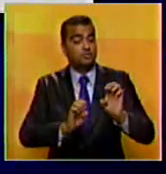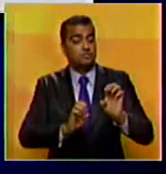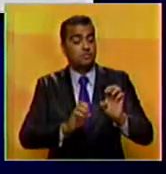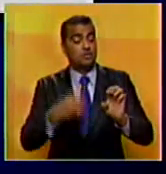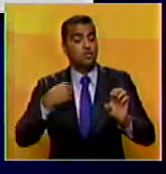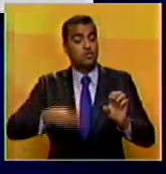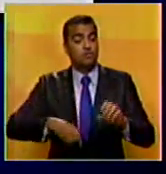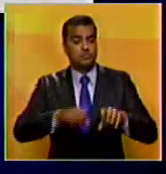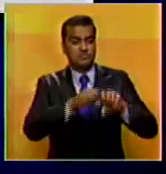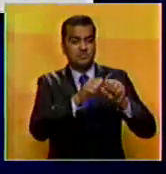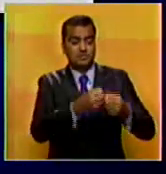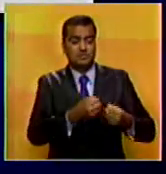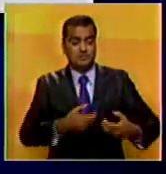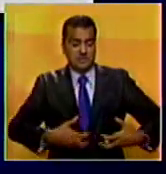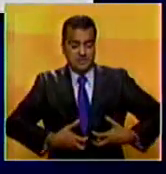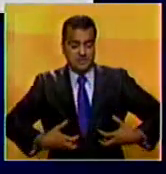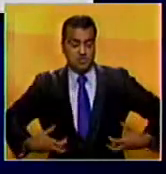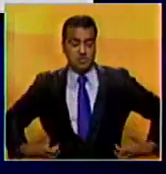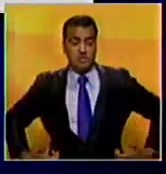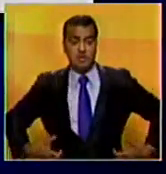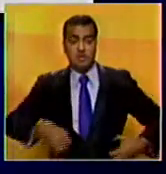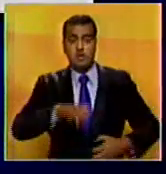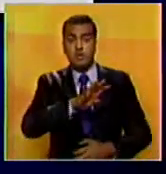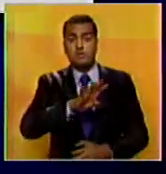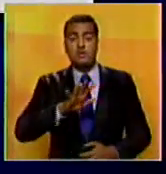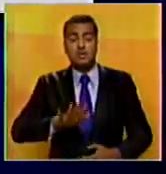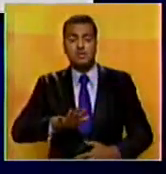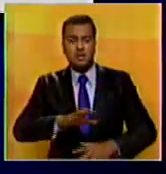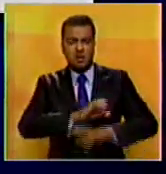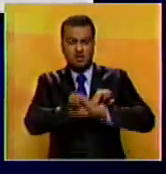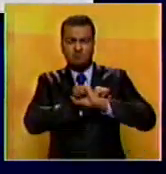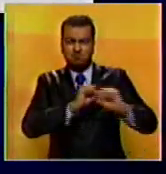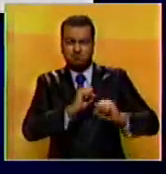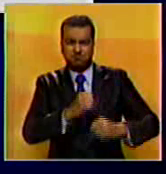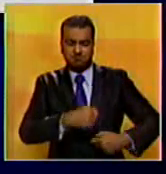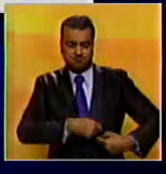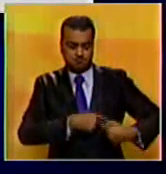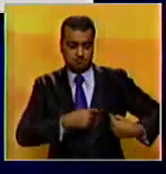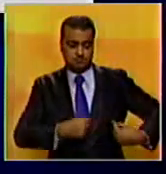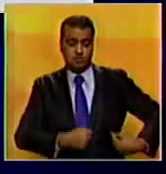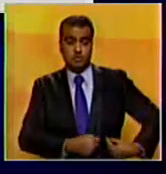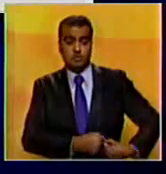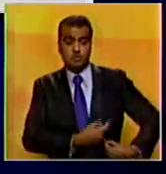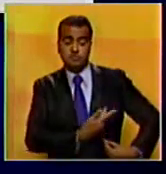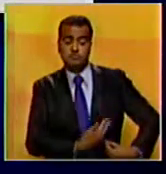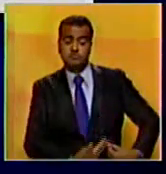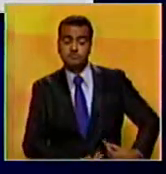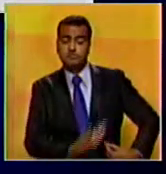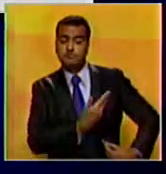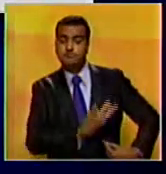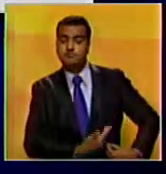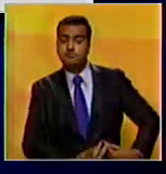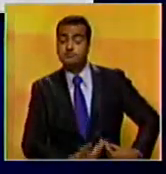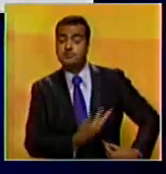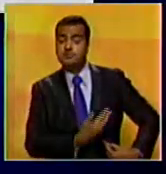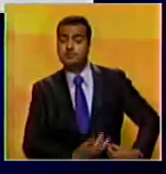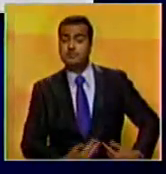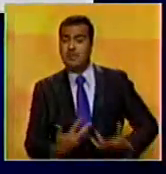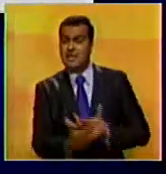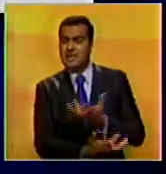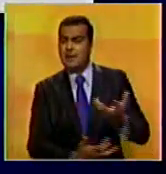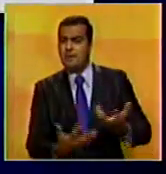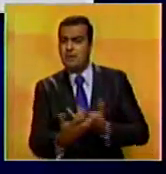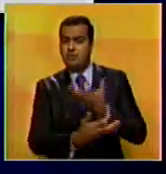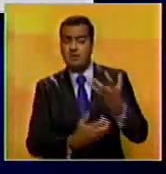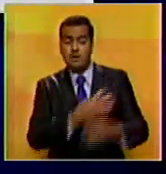presentó fracturas de costillas cuarta y quinta, explosión del pulmón izquierdo con derrame hemorrágico interno y quemadura de